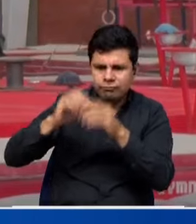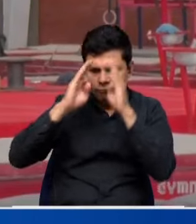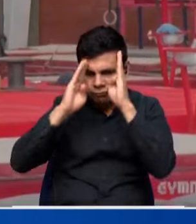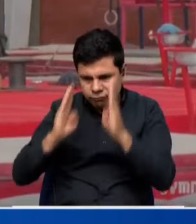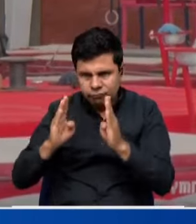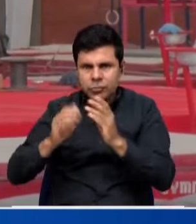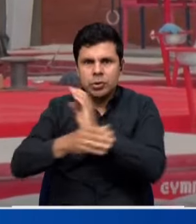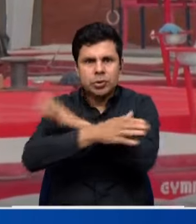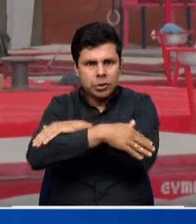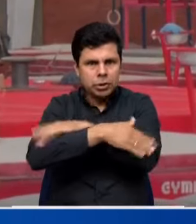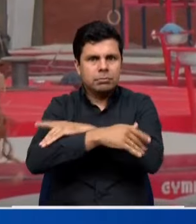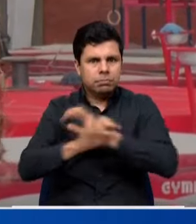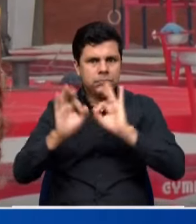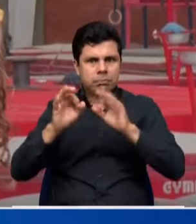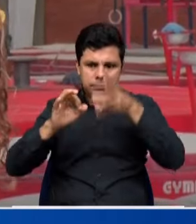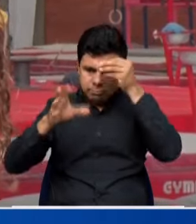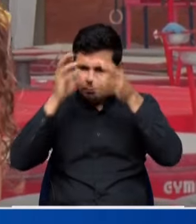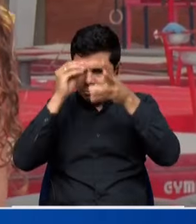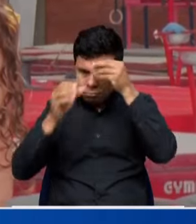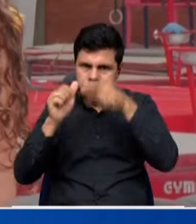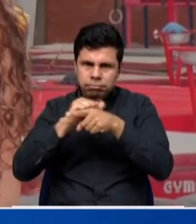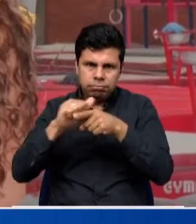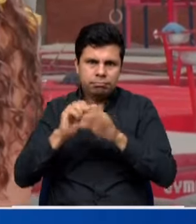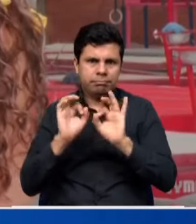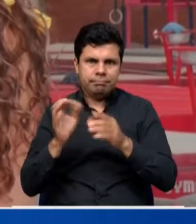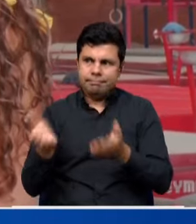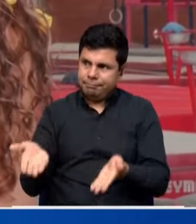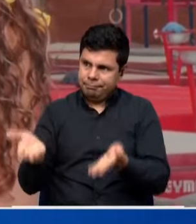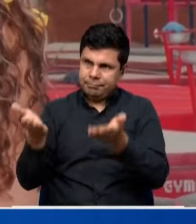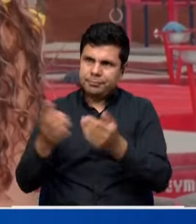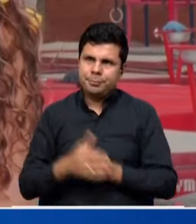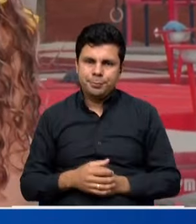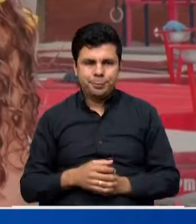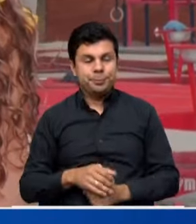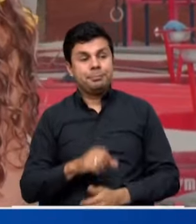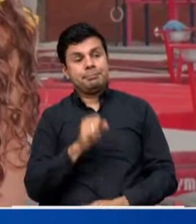¿Ya está dispuesto usted para entrenar nuevamente? Claro, ya